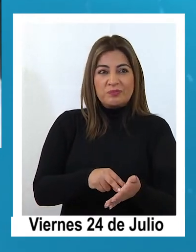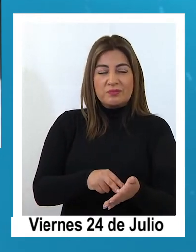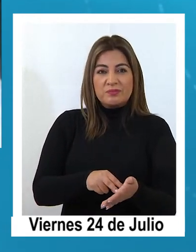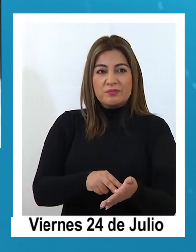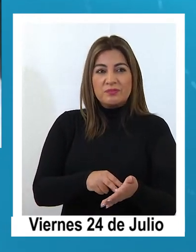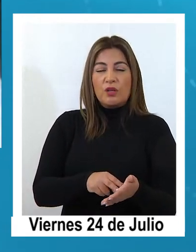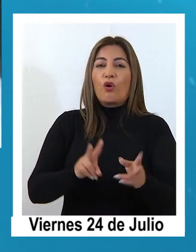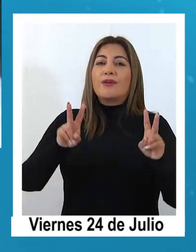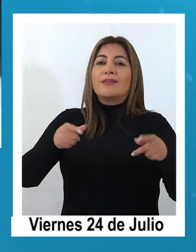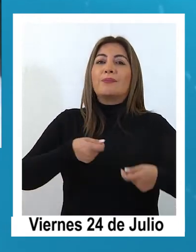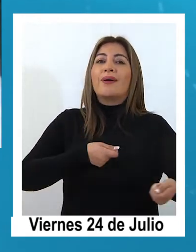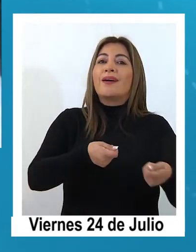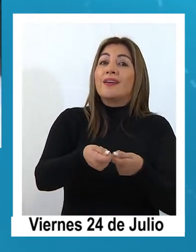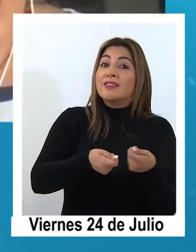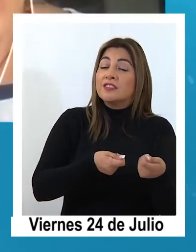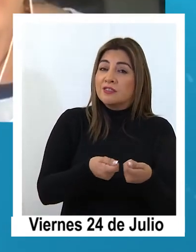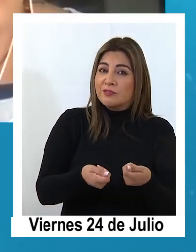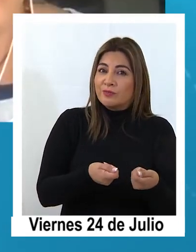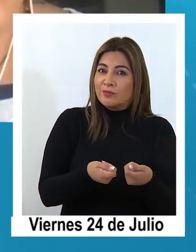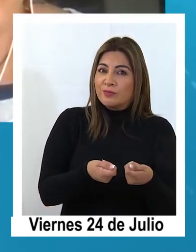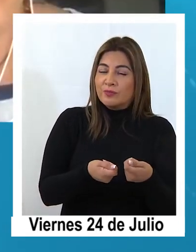términos más económicos.